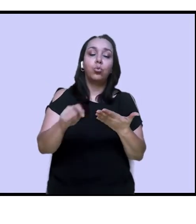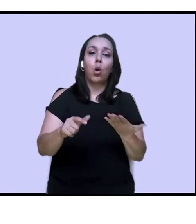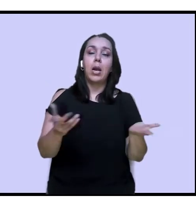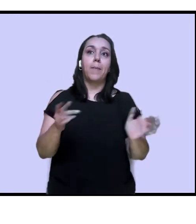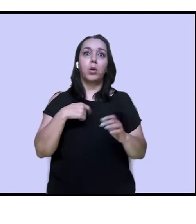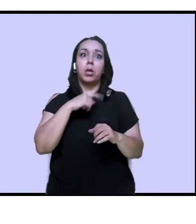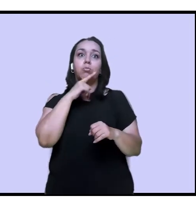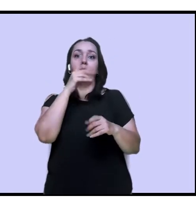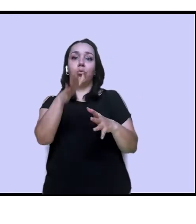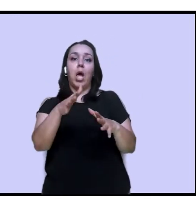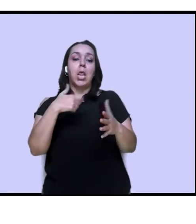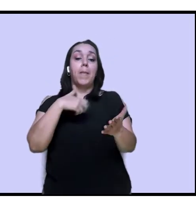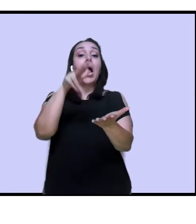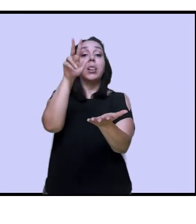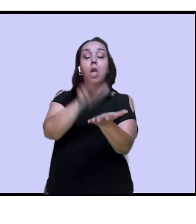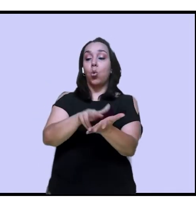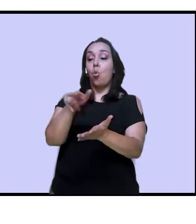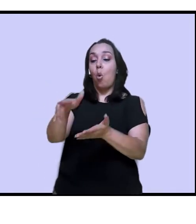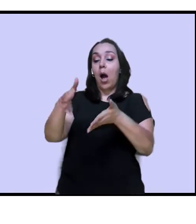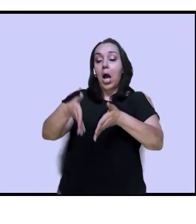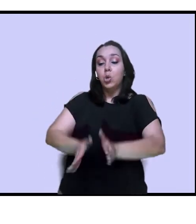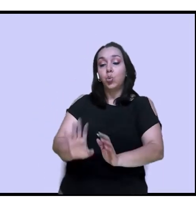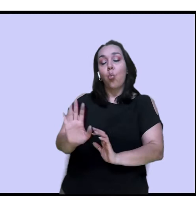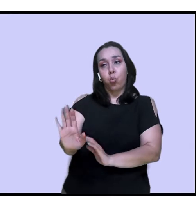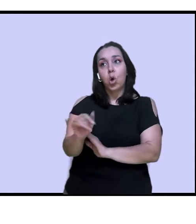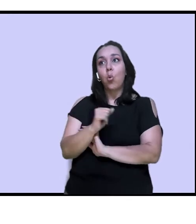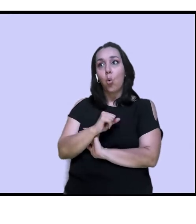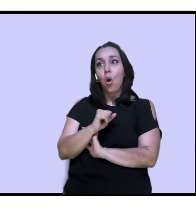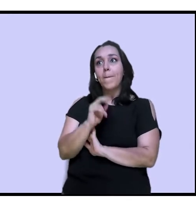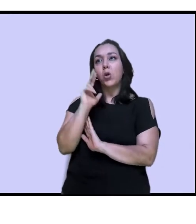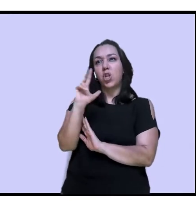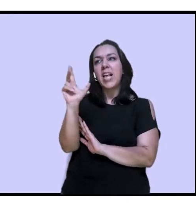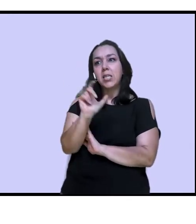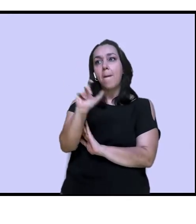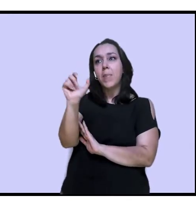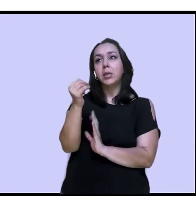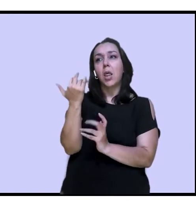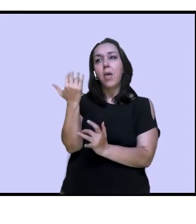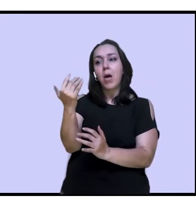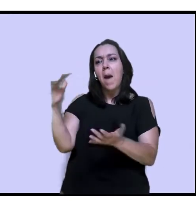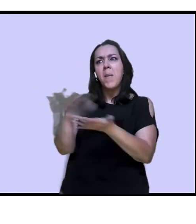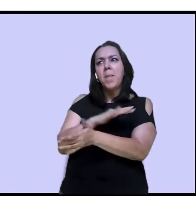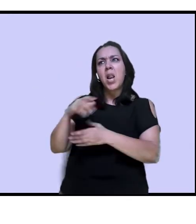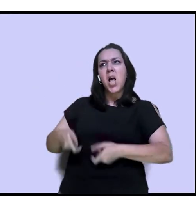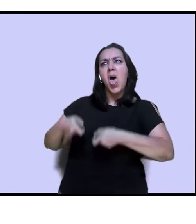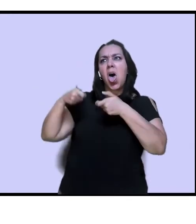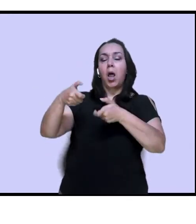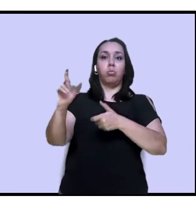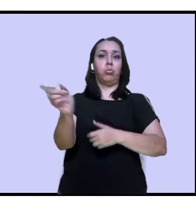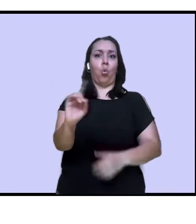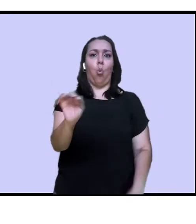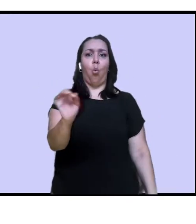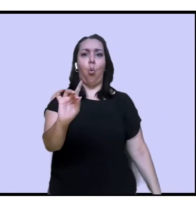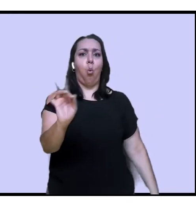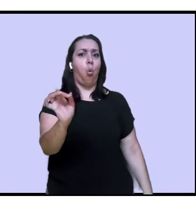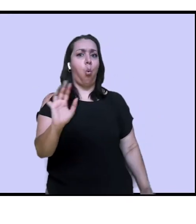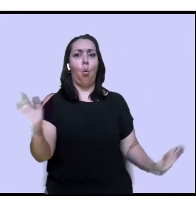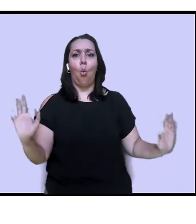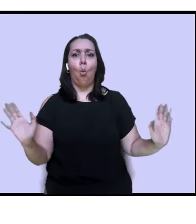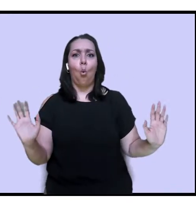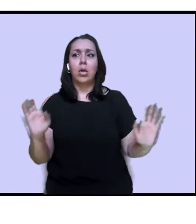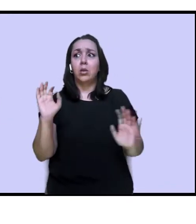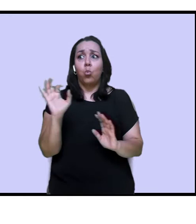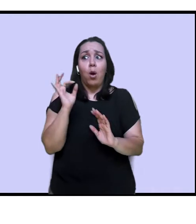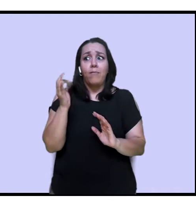que existía que decía, bueno, yo le matriculo a su hijo o a su hija, pero en 3 meses tiene que traerme toda la documentación. No, si no